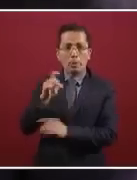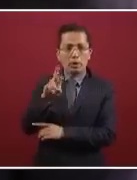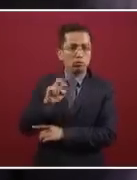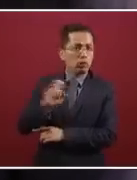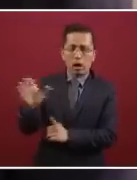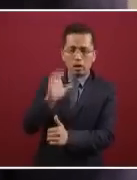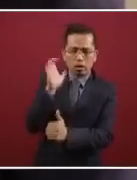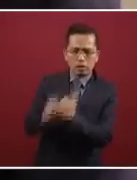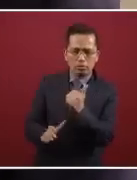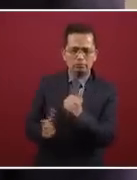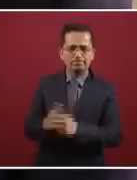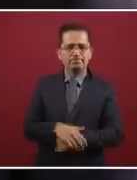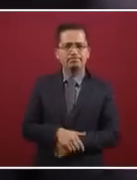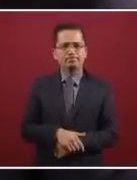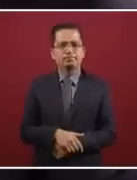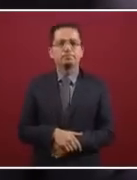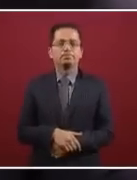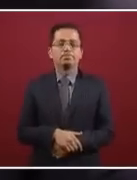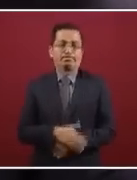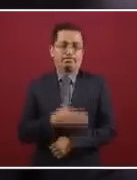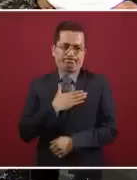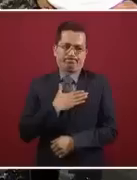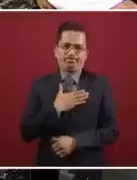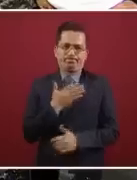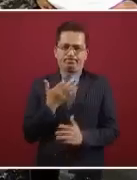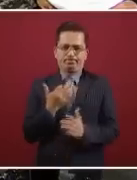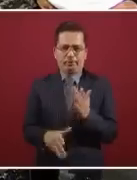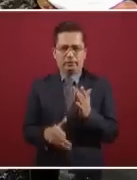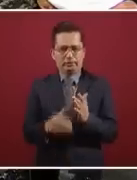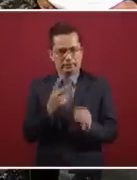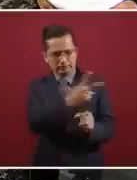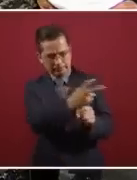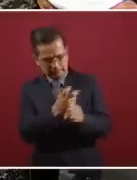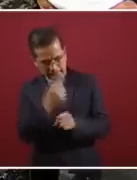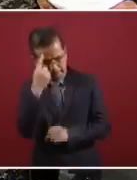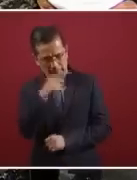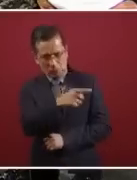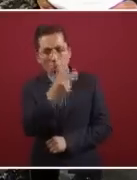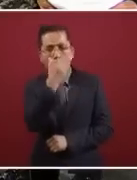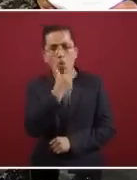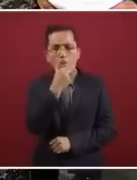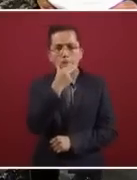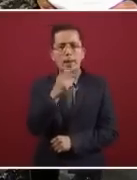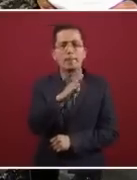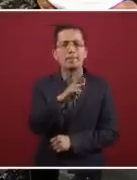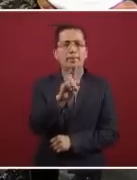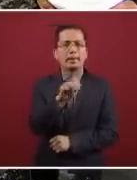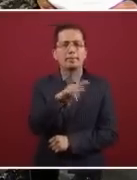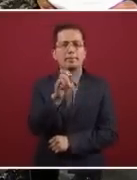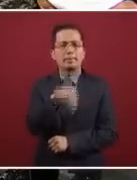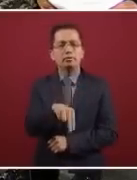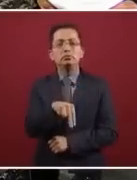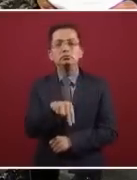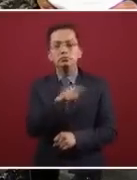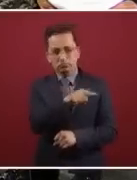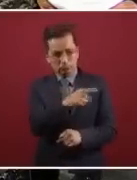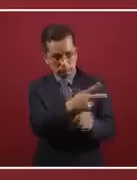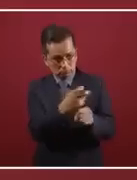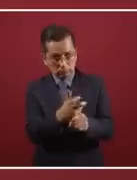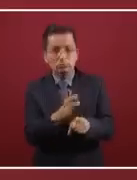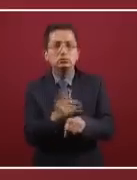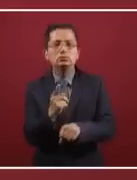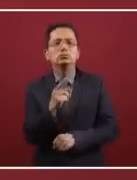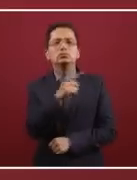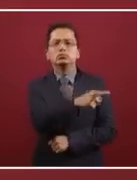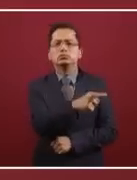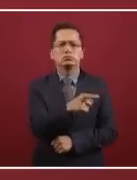invitar al señor Bremer para el informe, porque él ayudó comprando una casa